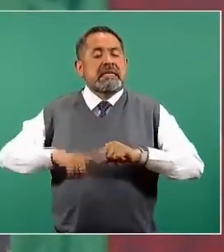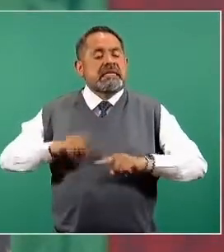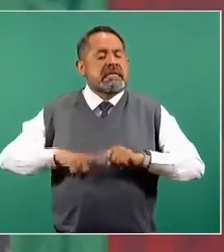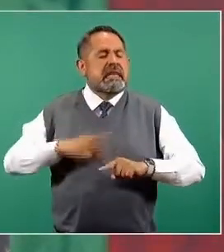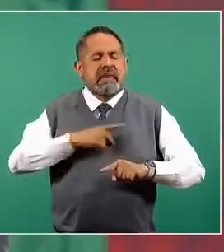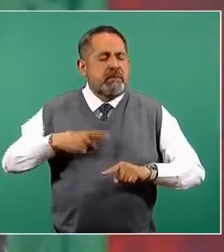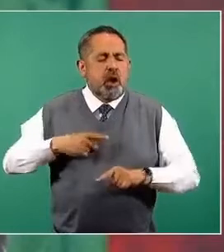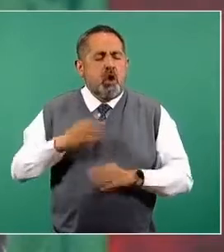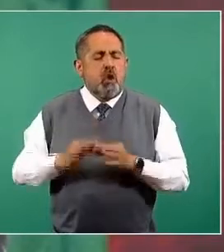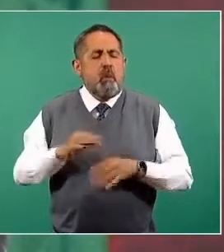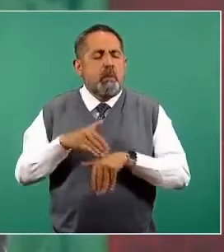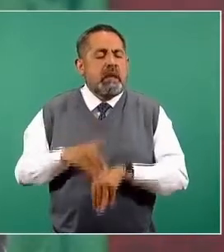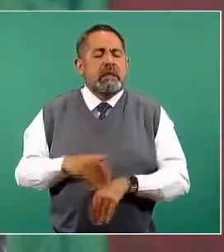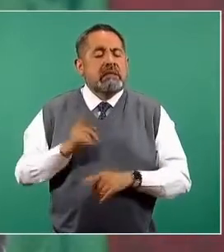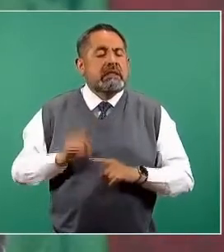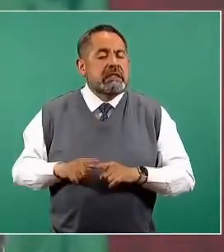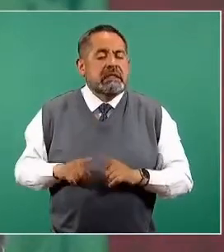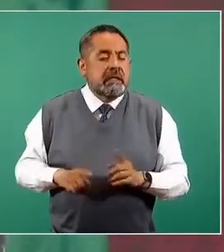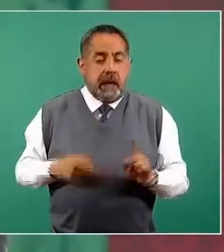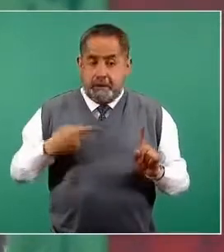son las